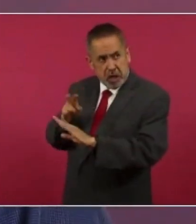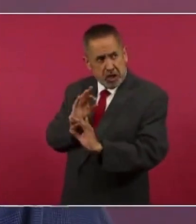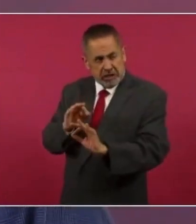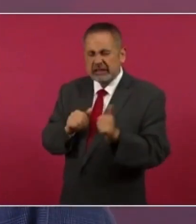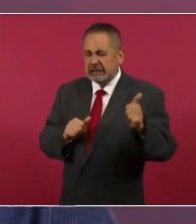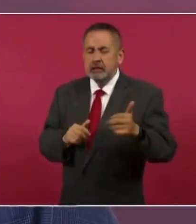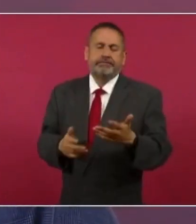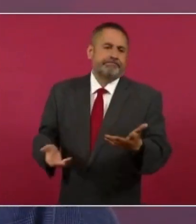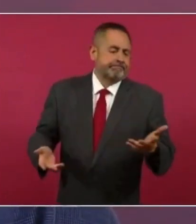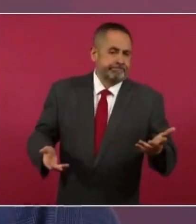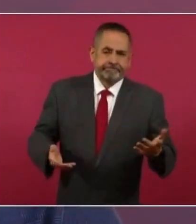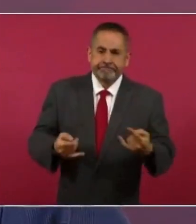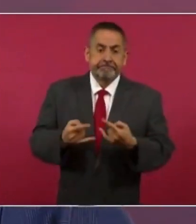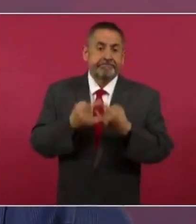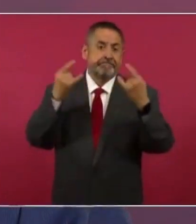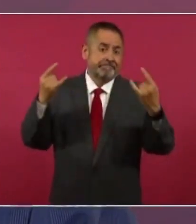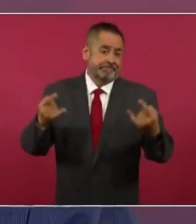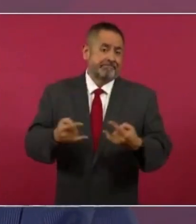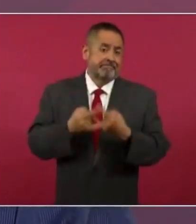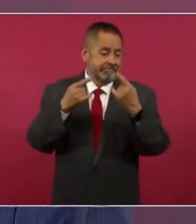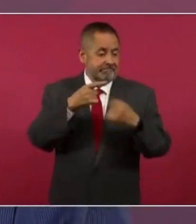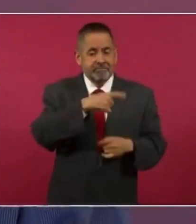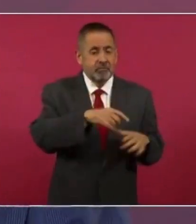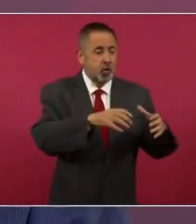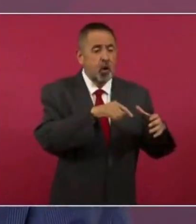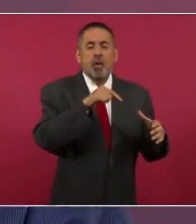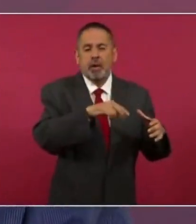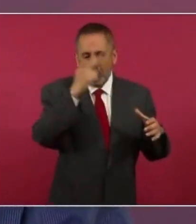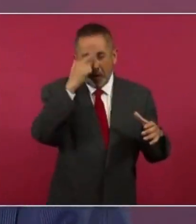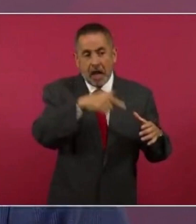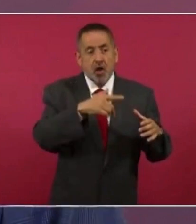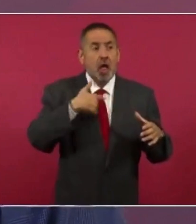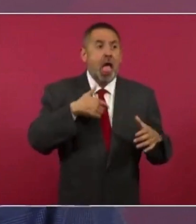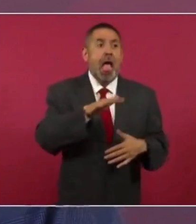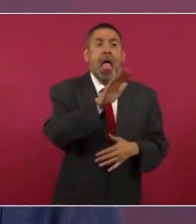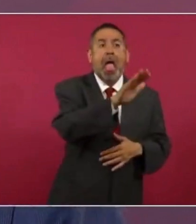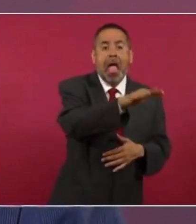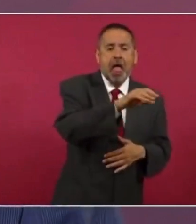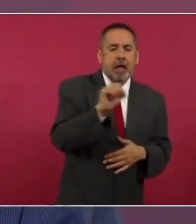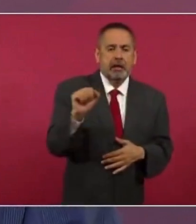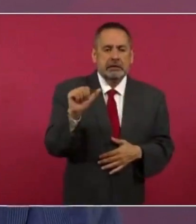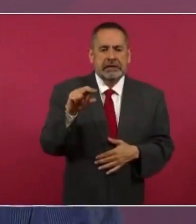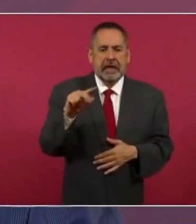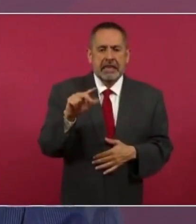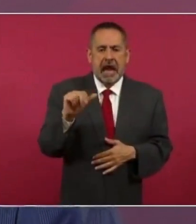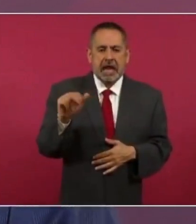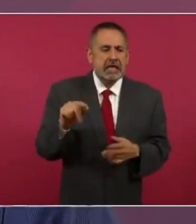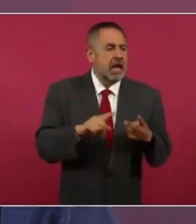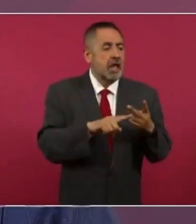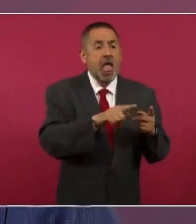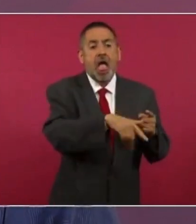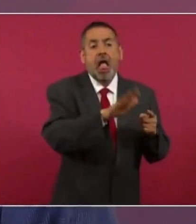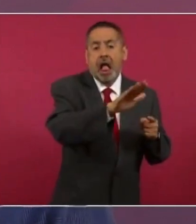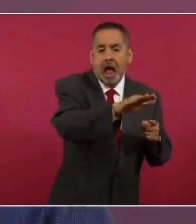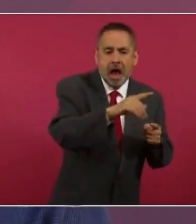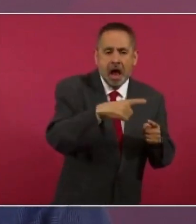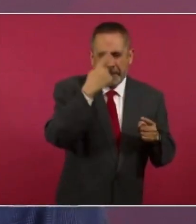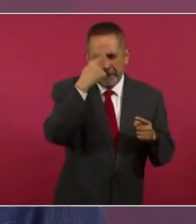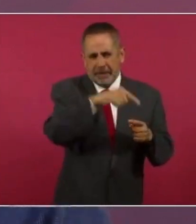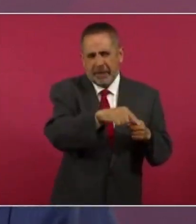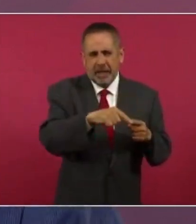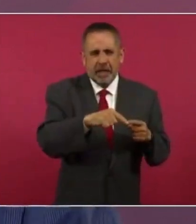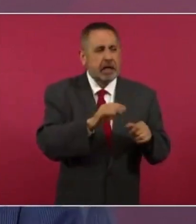hablábamos de cómo los conservadores fueron a buscar a Santana, cómo los conservadores protegieron